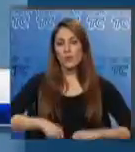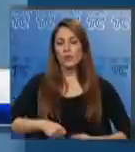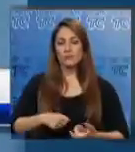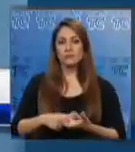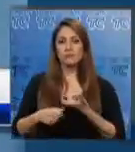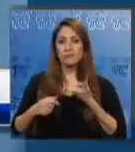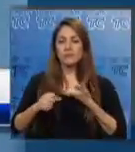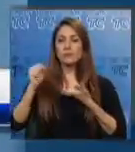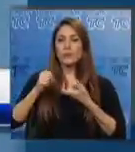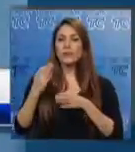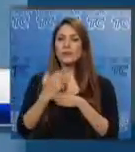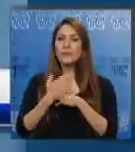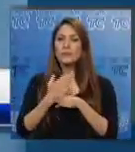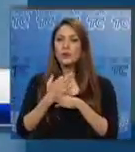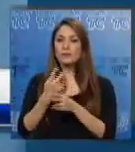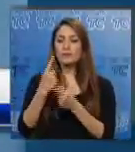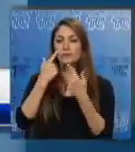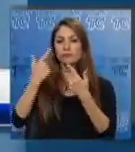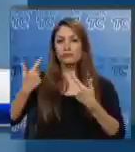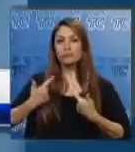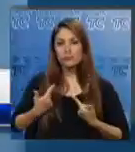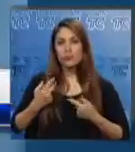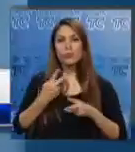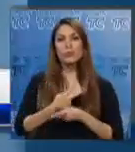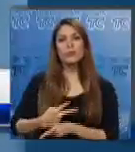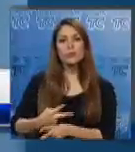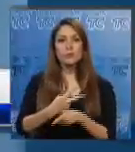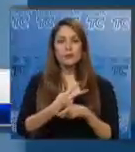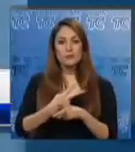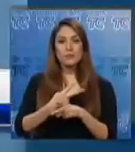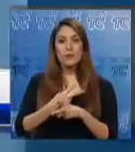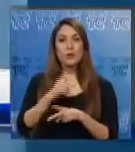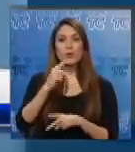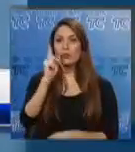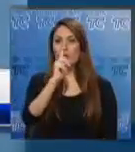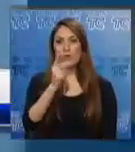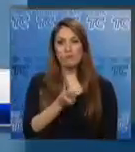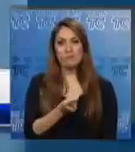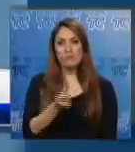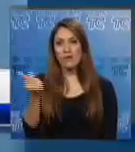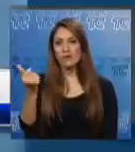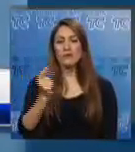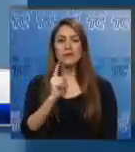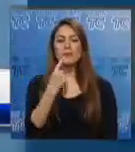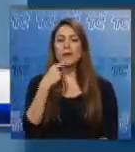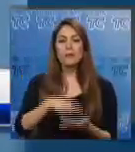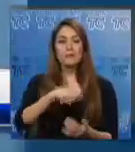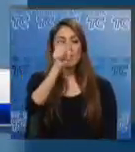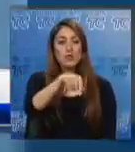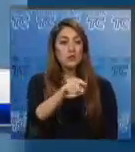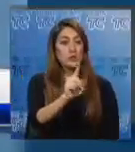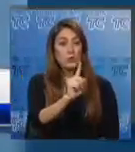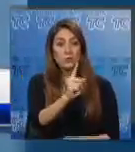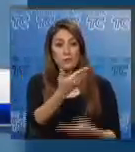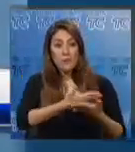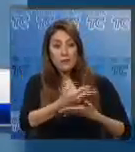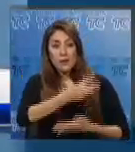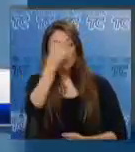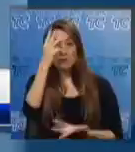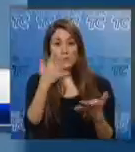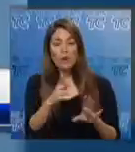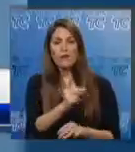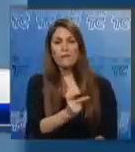estatus temporal de protección, protección de la deportación, en otras palabras, para que las personas no puedan ser